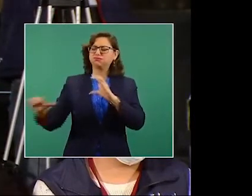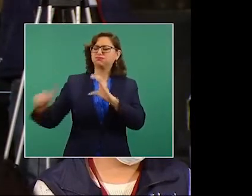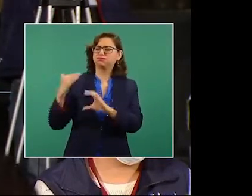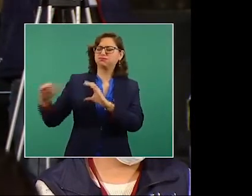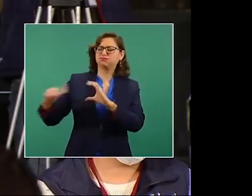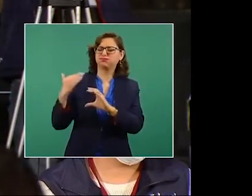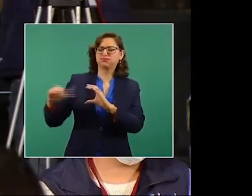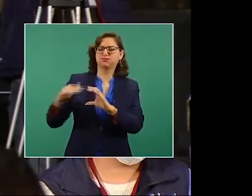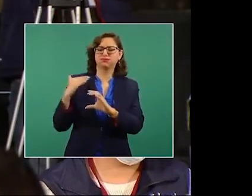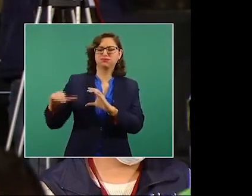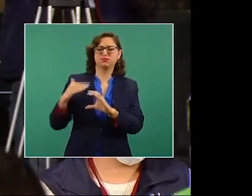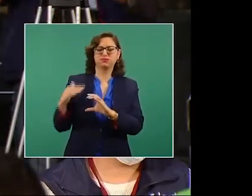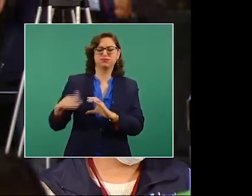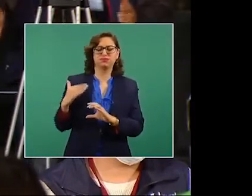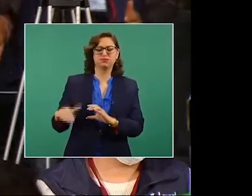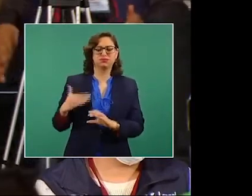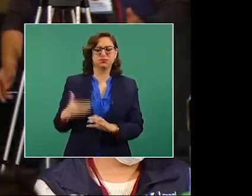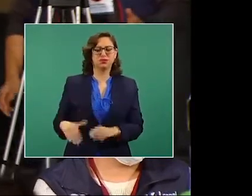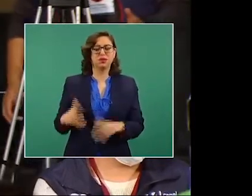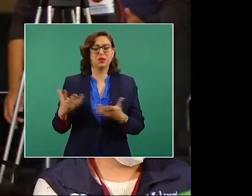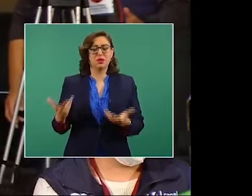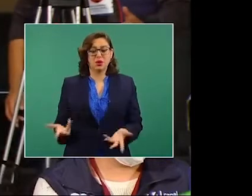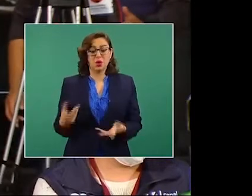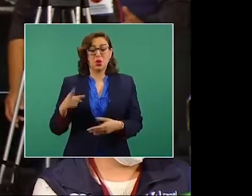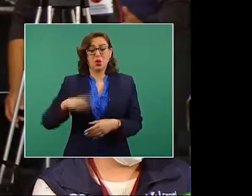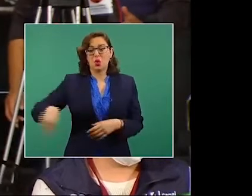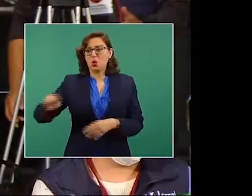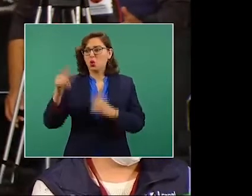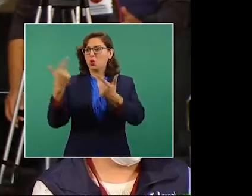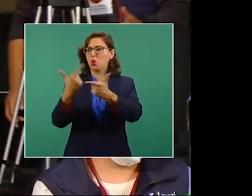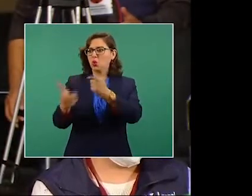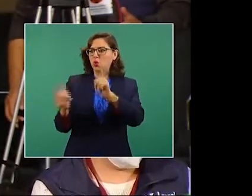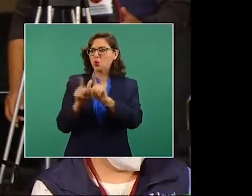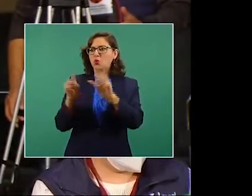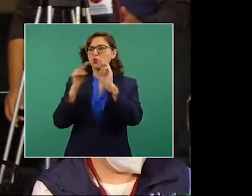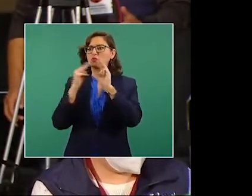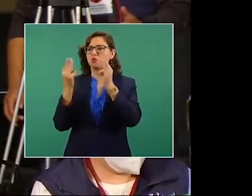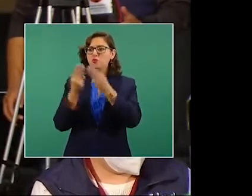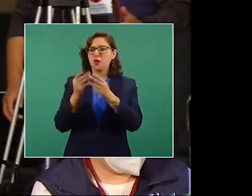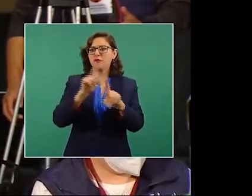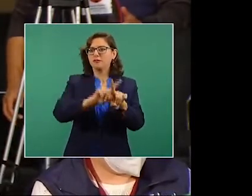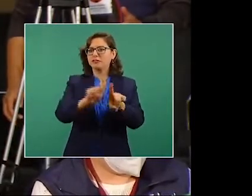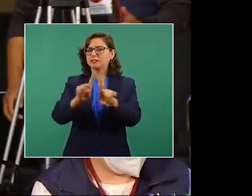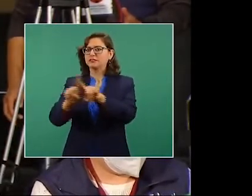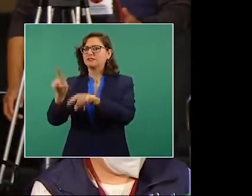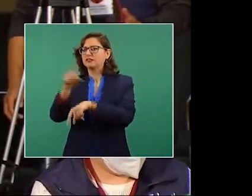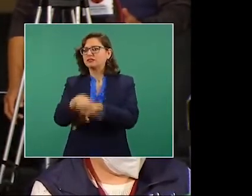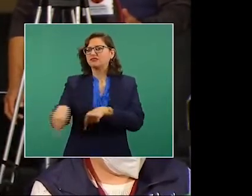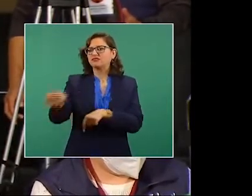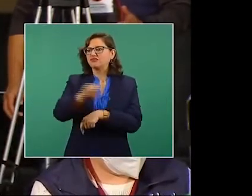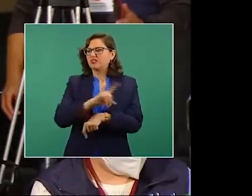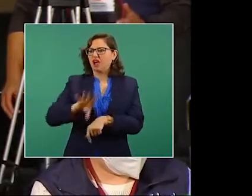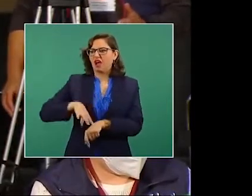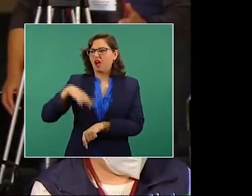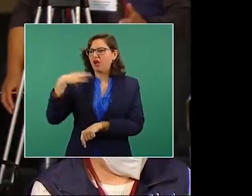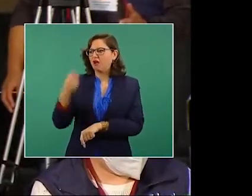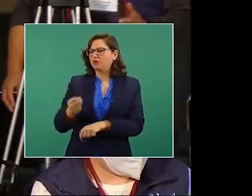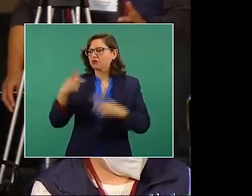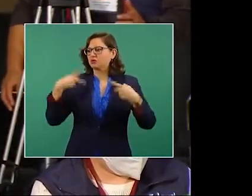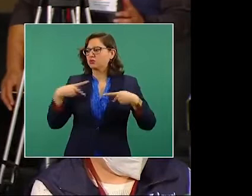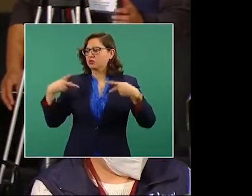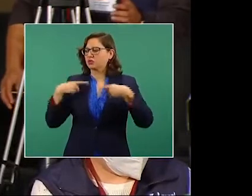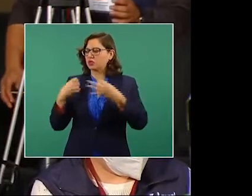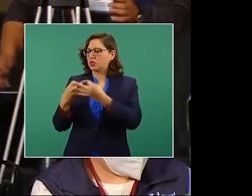de grupos delictivos que se dedican a despojar a comuneros de Morelos, a personas